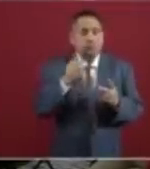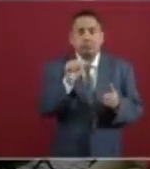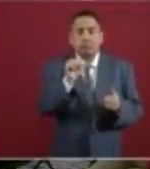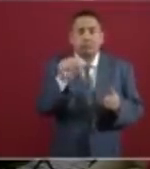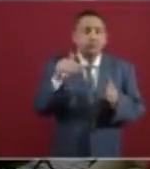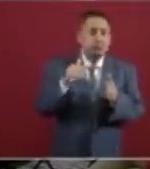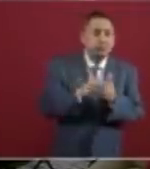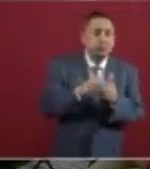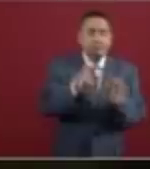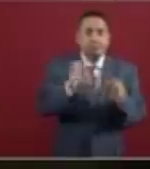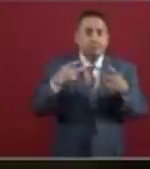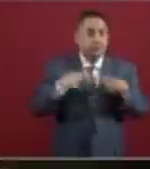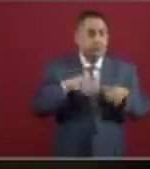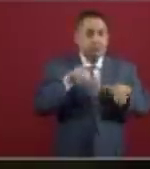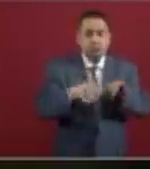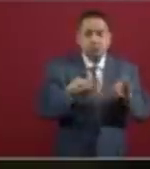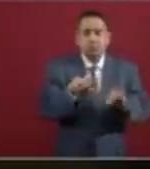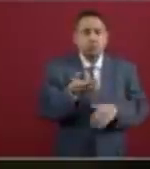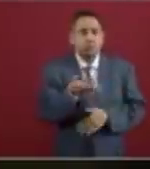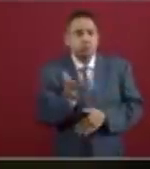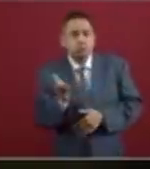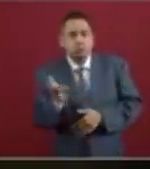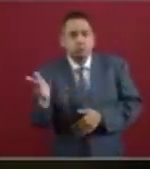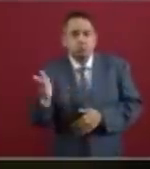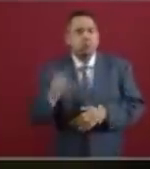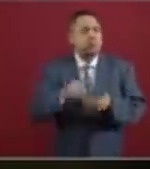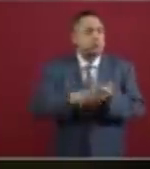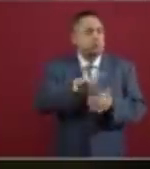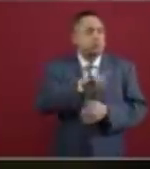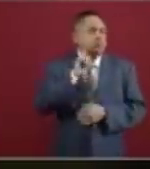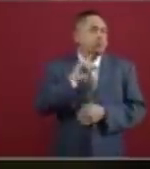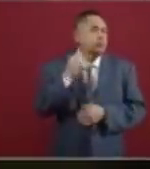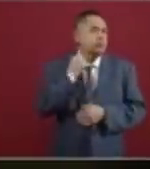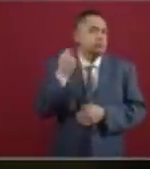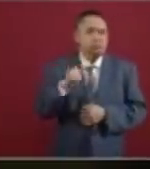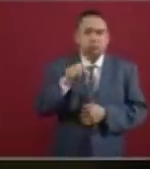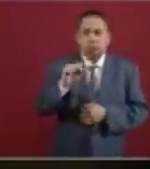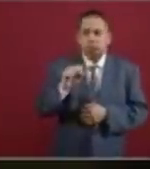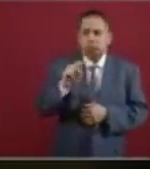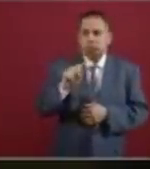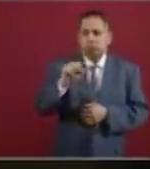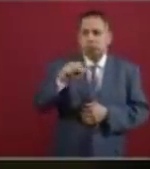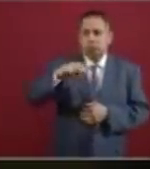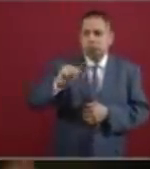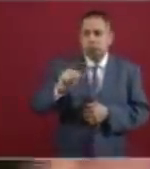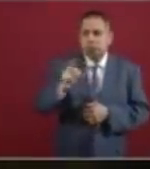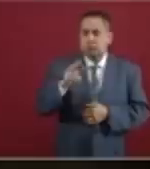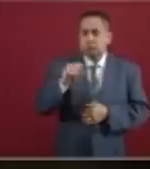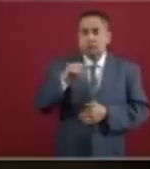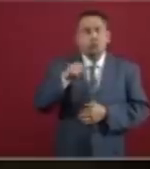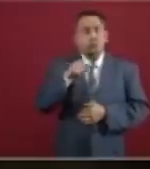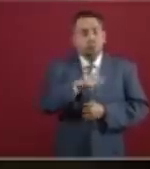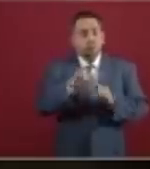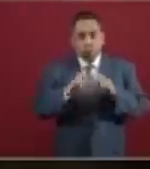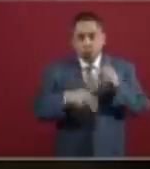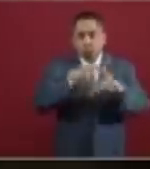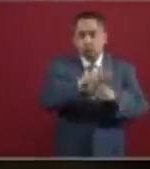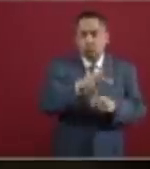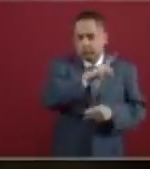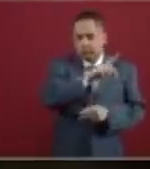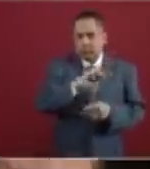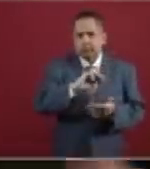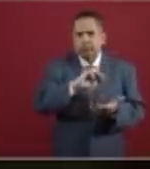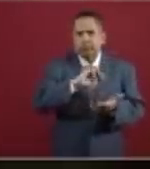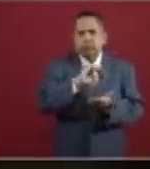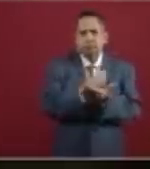ya se perdieron. Esto porque hay una abogada que se llama Susana Prieto, que fue al estado de Matamoros y